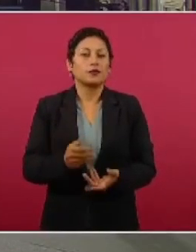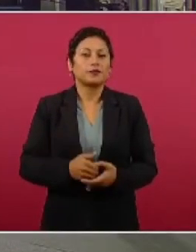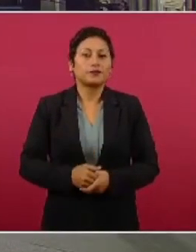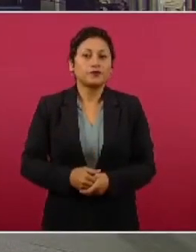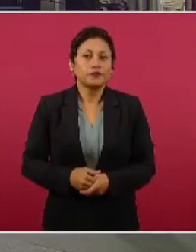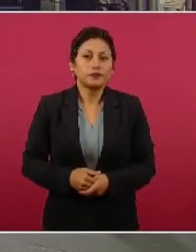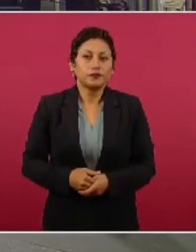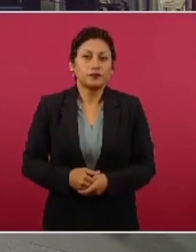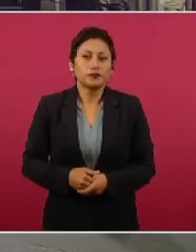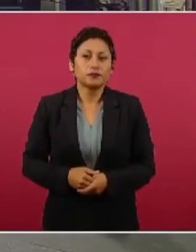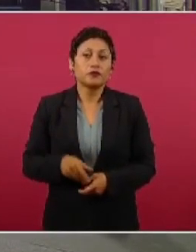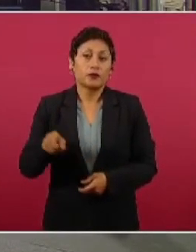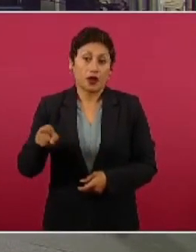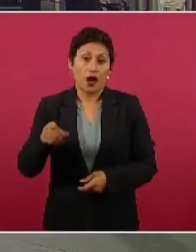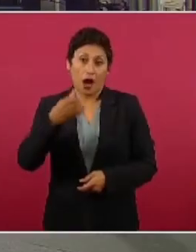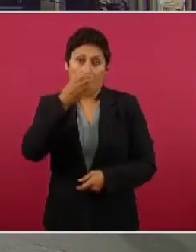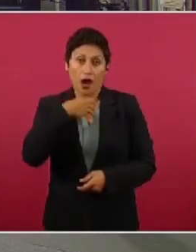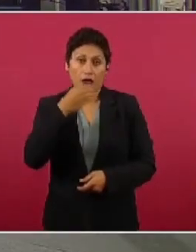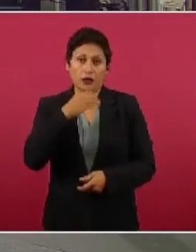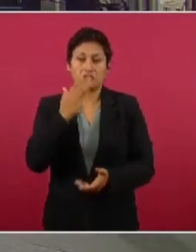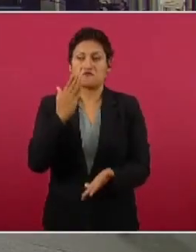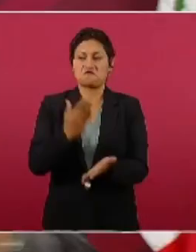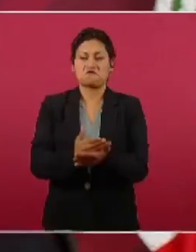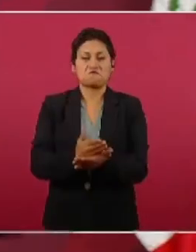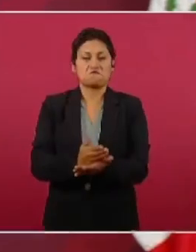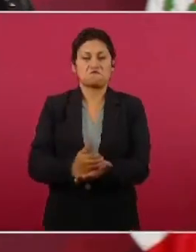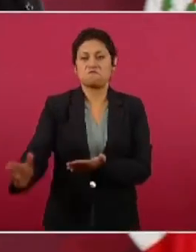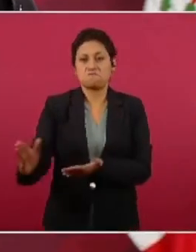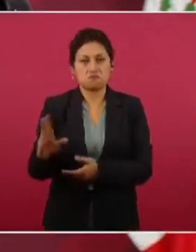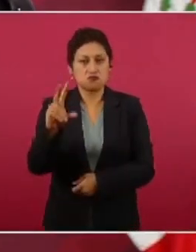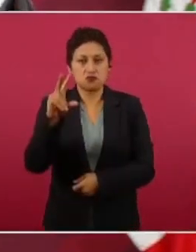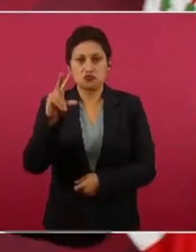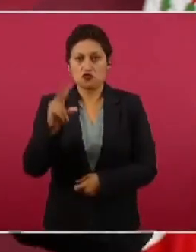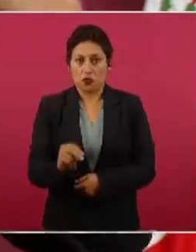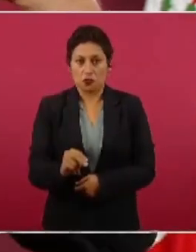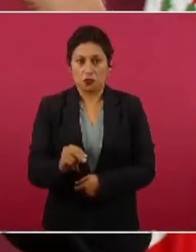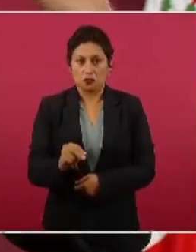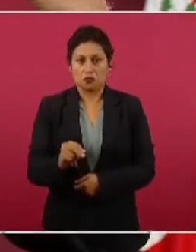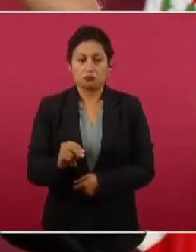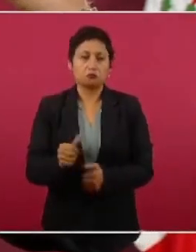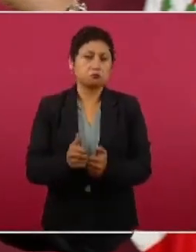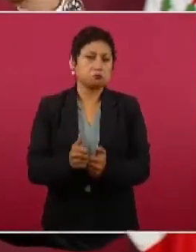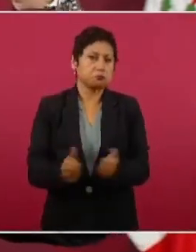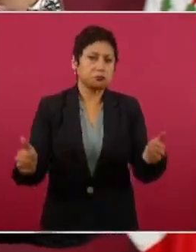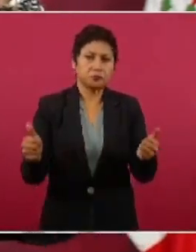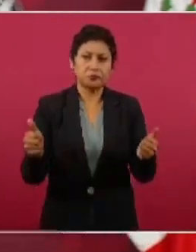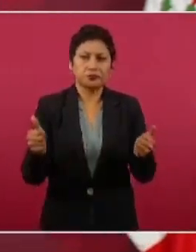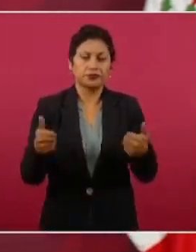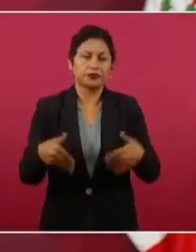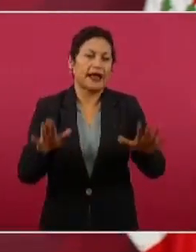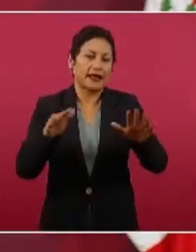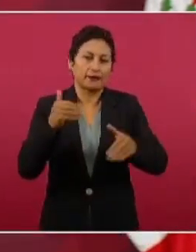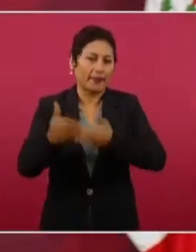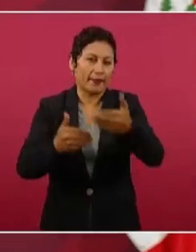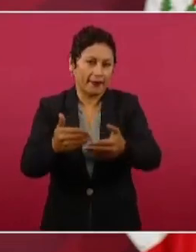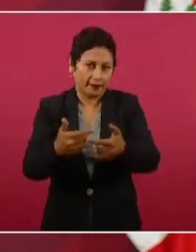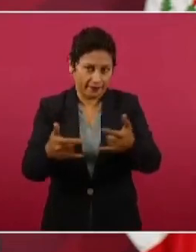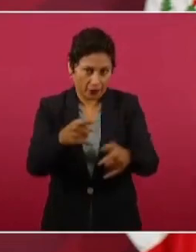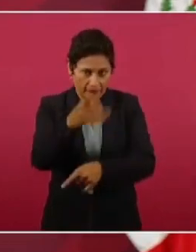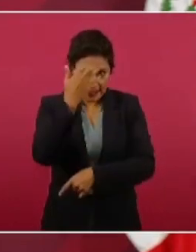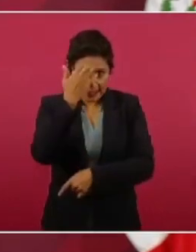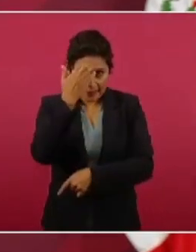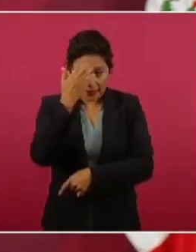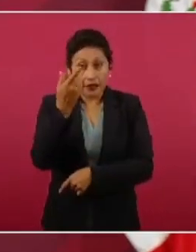pinta su raya y viene la ruptura, ya lo que ya sabemos, pero Calles fue muy